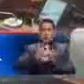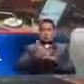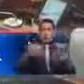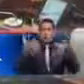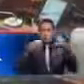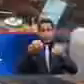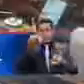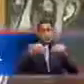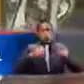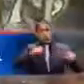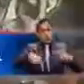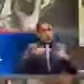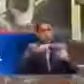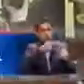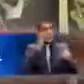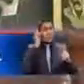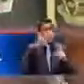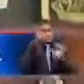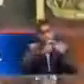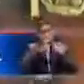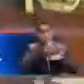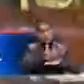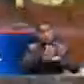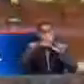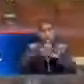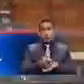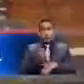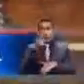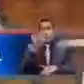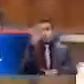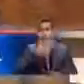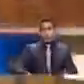fiscal general el correísmo impulsó ese pedido Cristian Hidalgo tc televisión